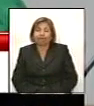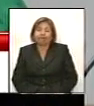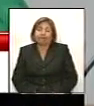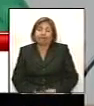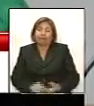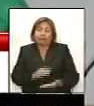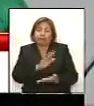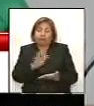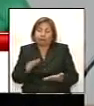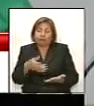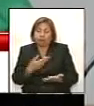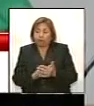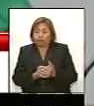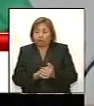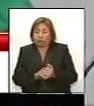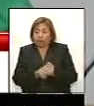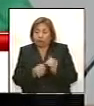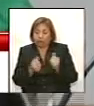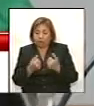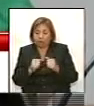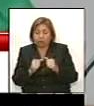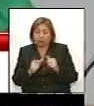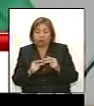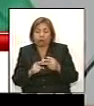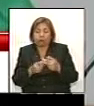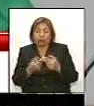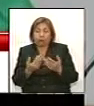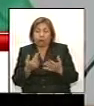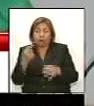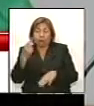delitos en general, la posibilidad que desde la primera instancia